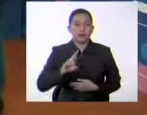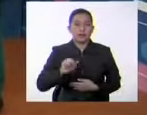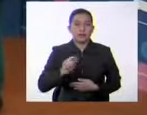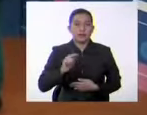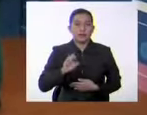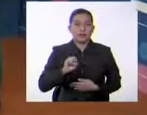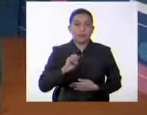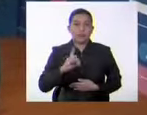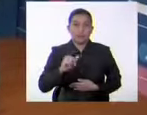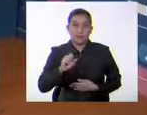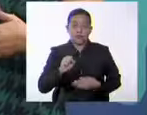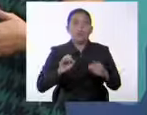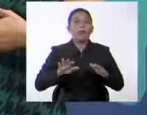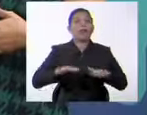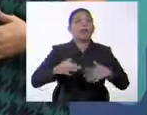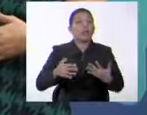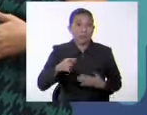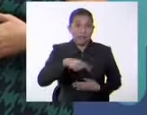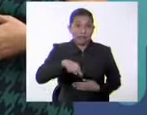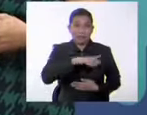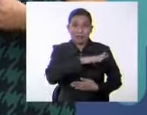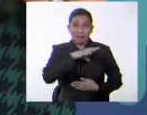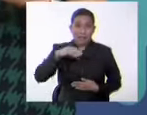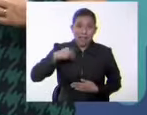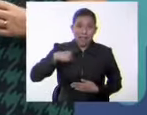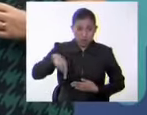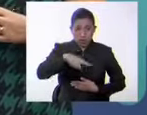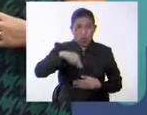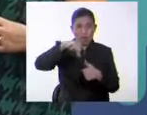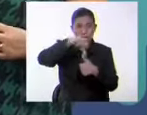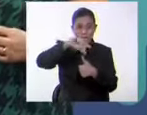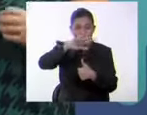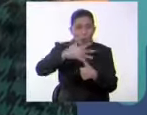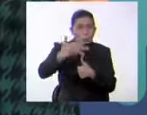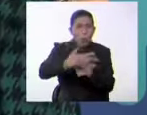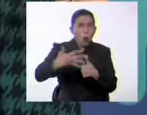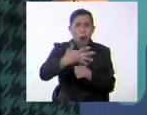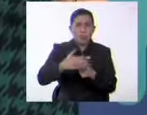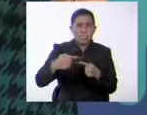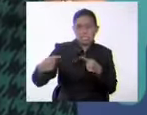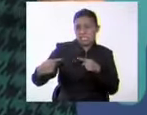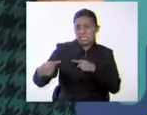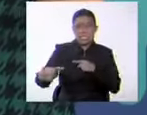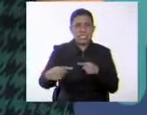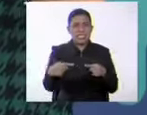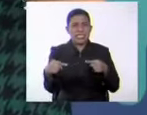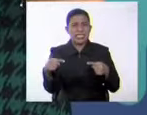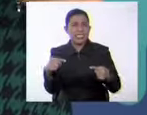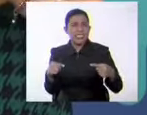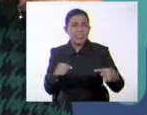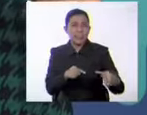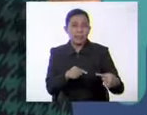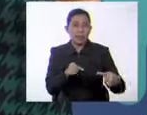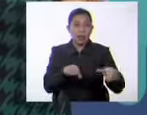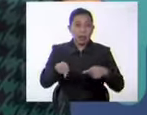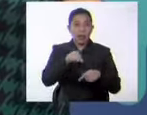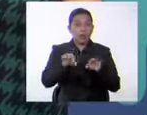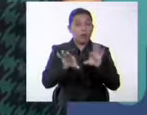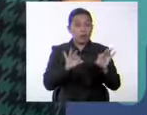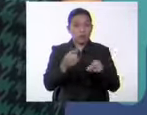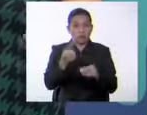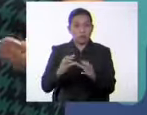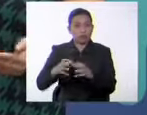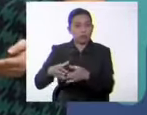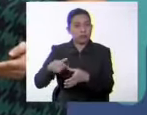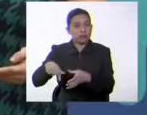hermanos centroamericanos. Y uno de los problemas es que algunos, ¿verdad?, de ese grupo de liberales y